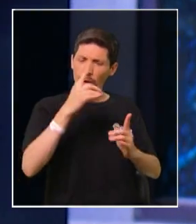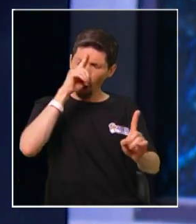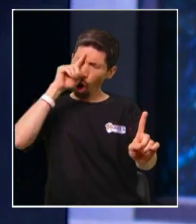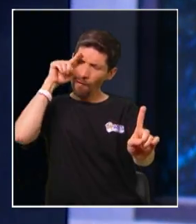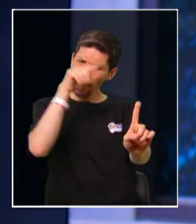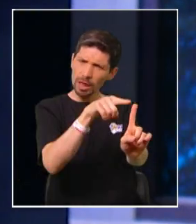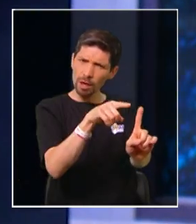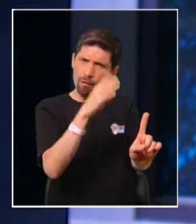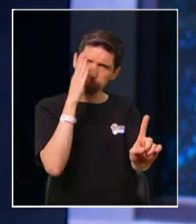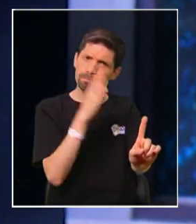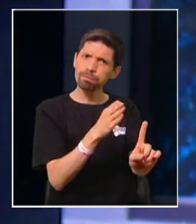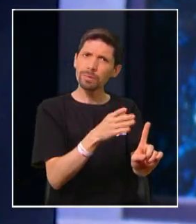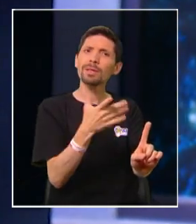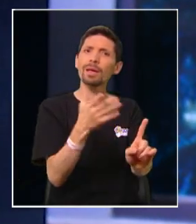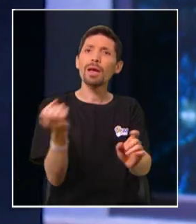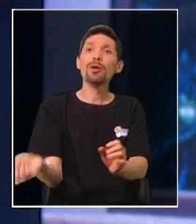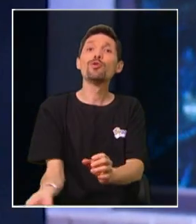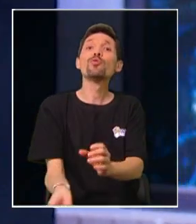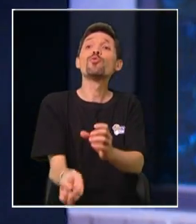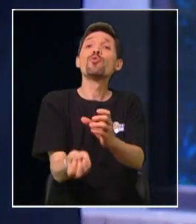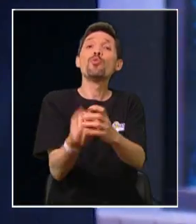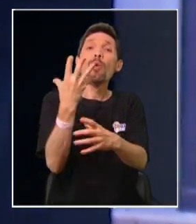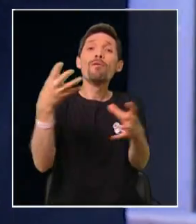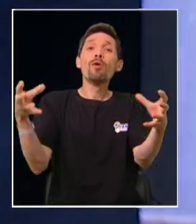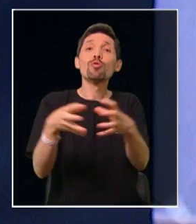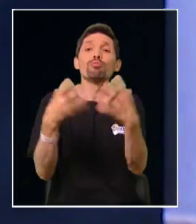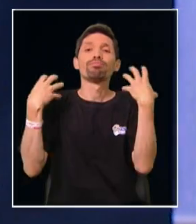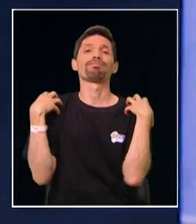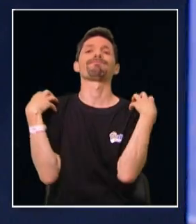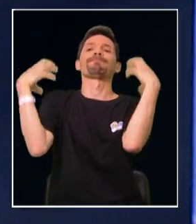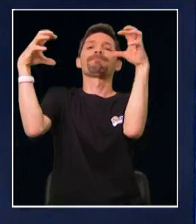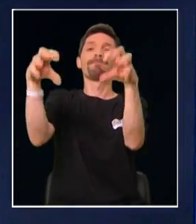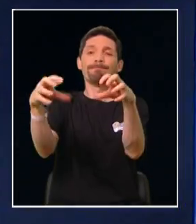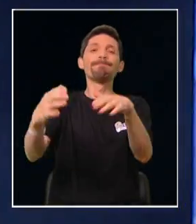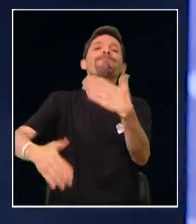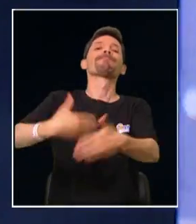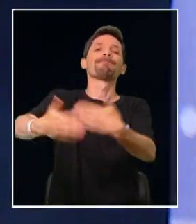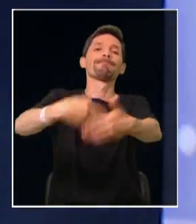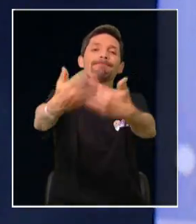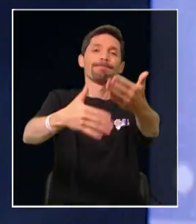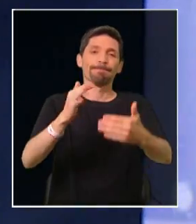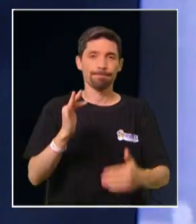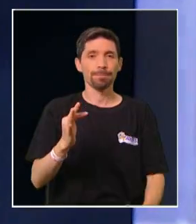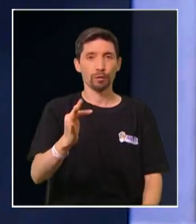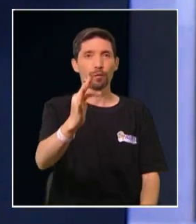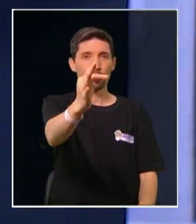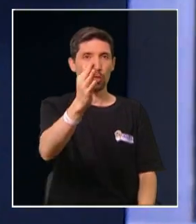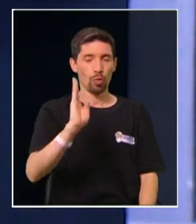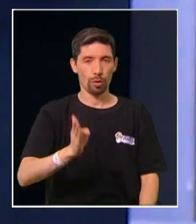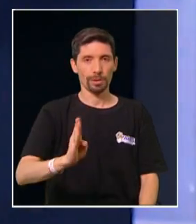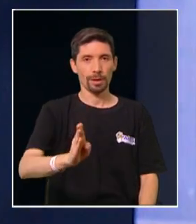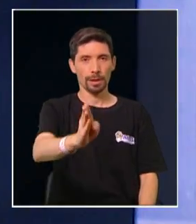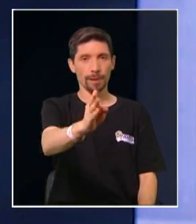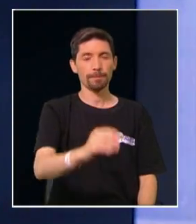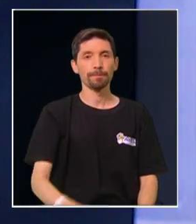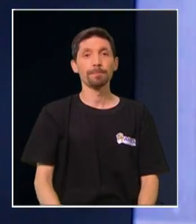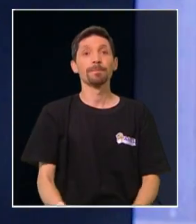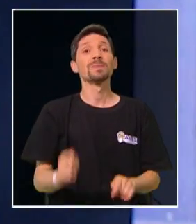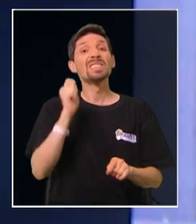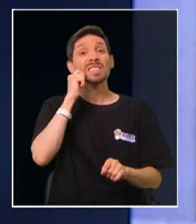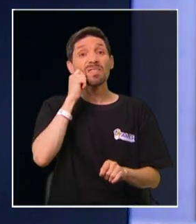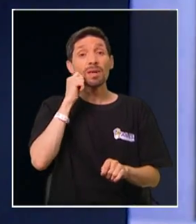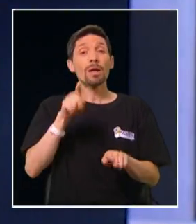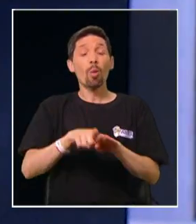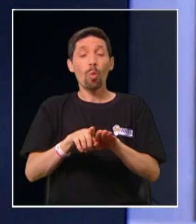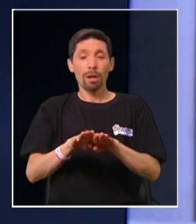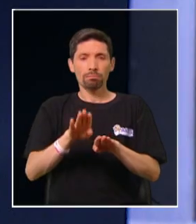de invitar a una nueva generación que dirija esta maravillosa obra hacia el futuro. Dar un paso adelante, dar